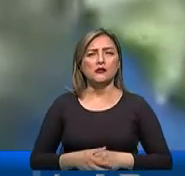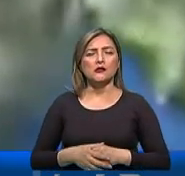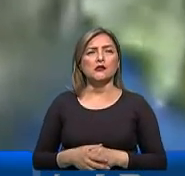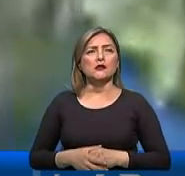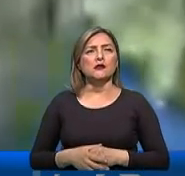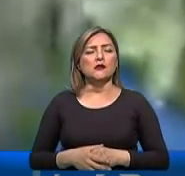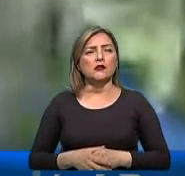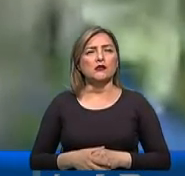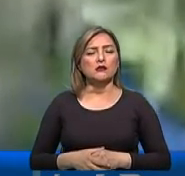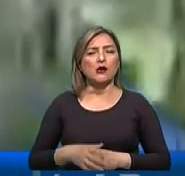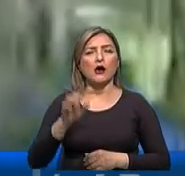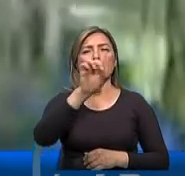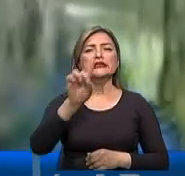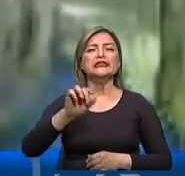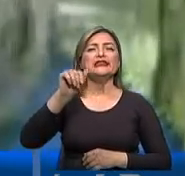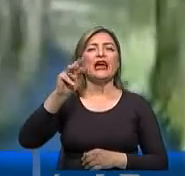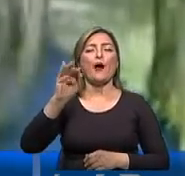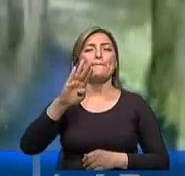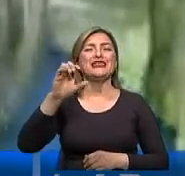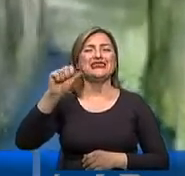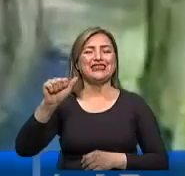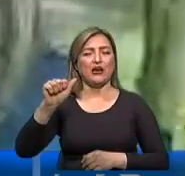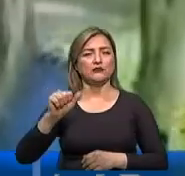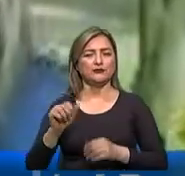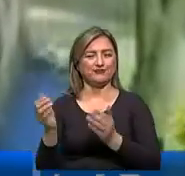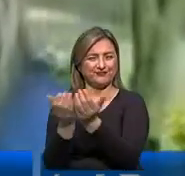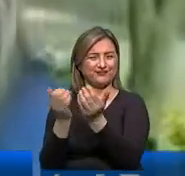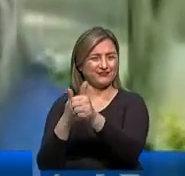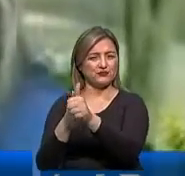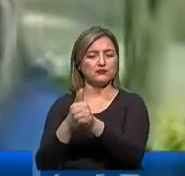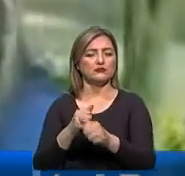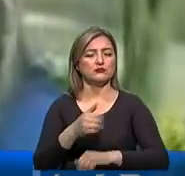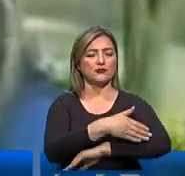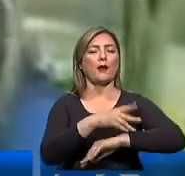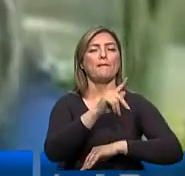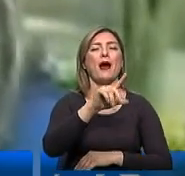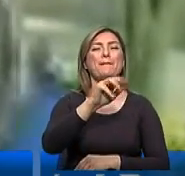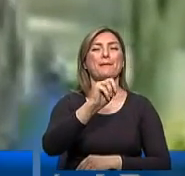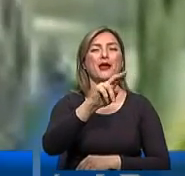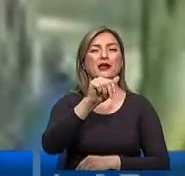el que queda en Zambisa, en la calle Avenida de las Palmeras, y